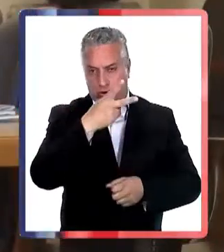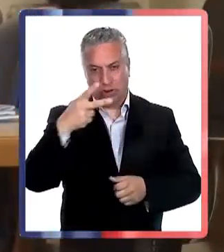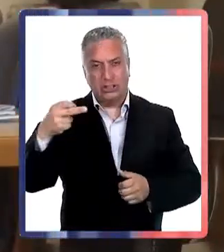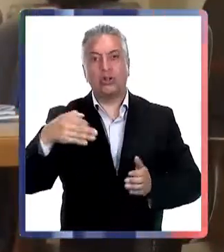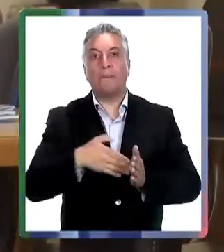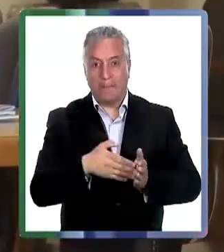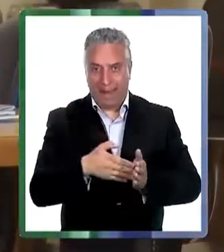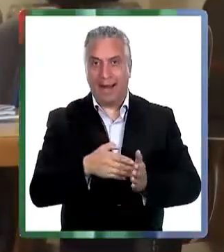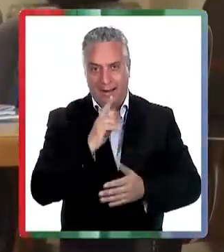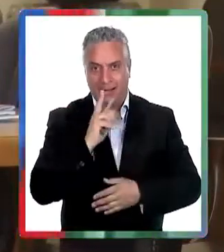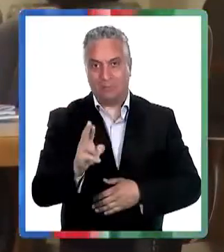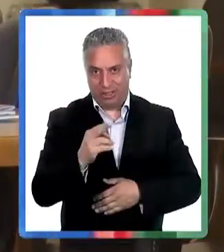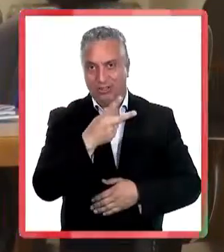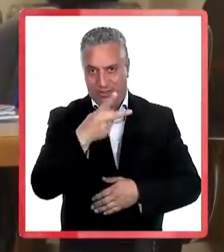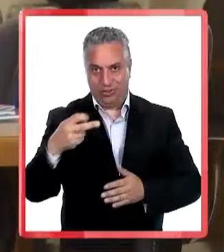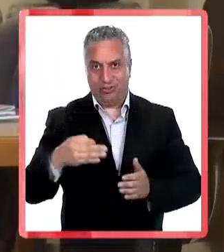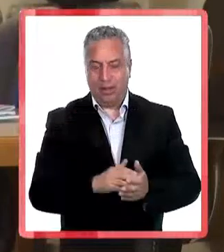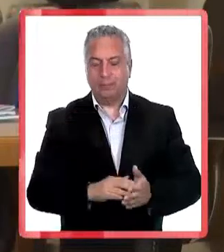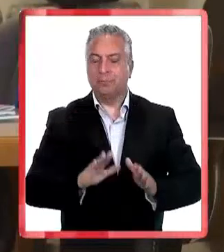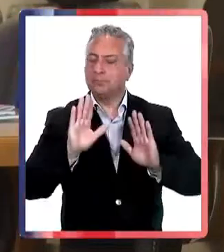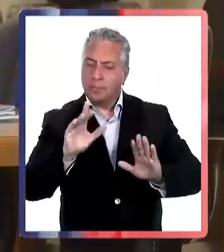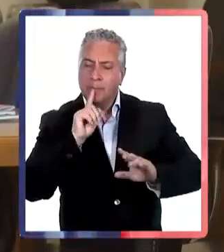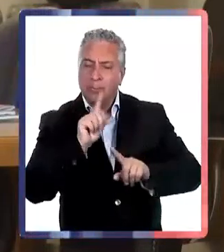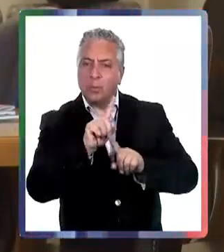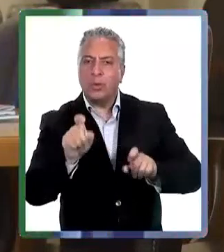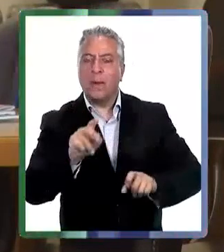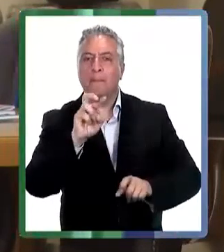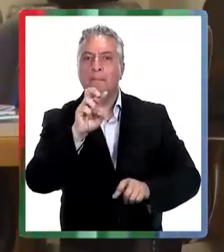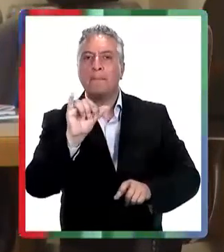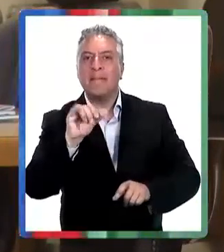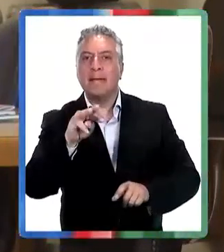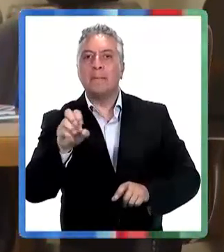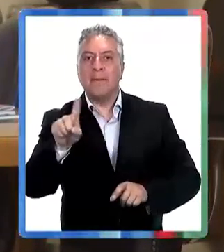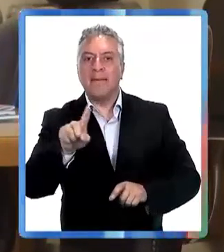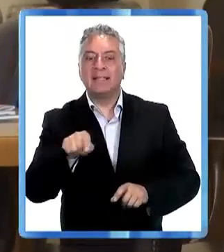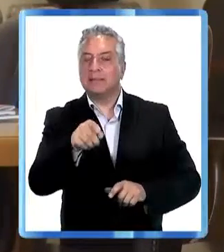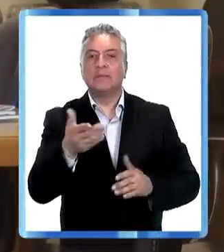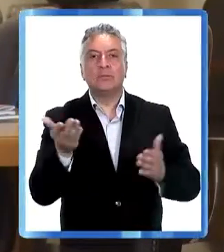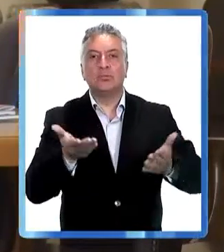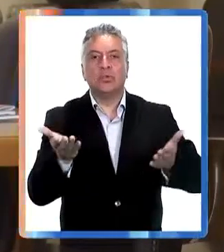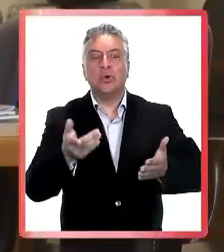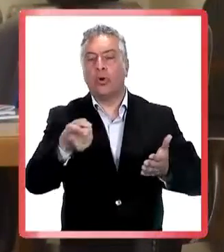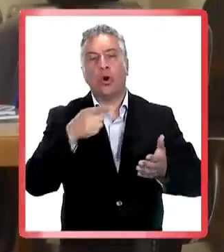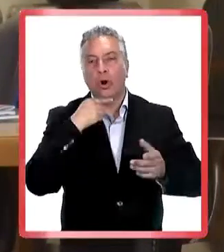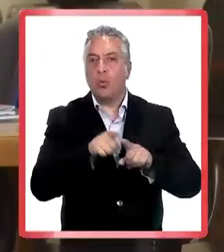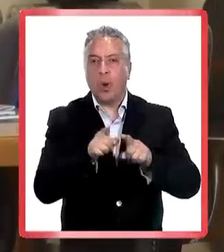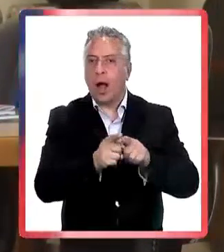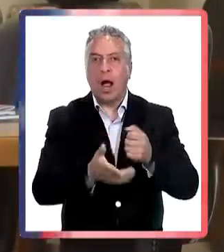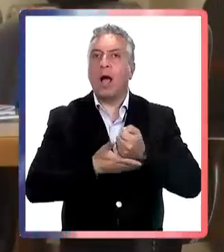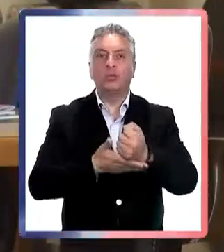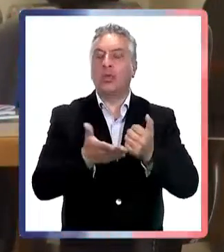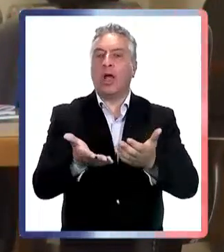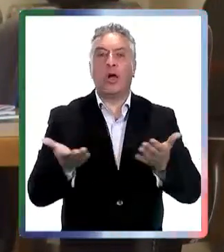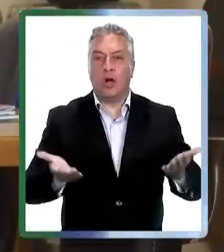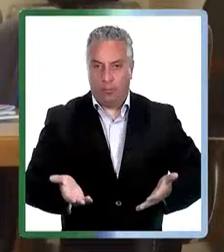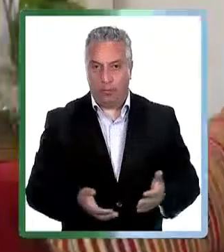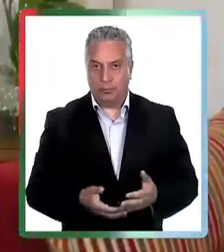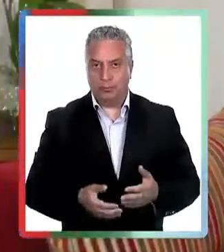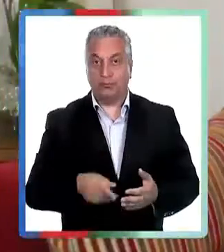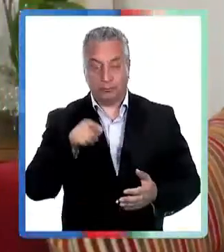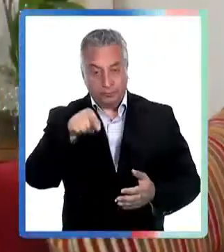Y ya hablando de las pymes, por ejemplo, que han sido tan golpeadas por la pandemia, ¿cómo se van a ayudar a los